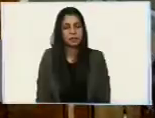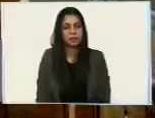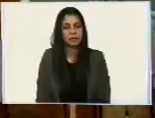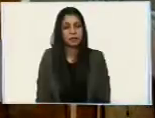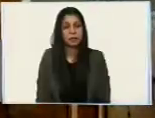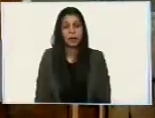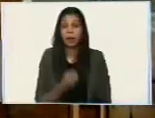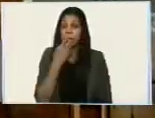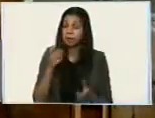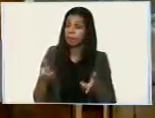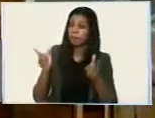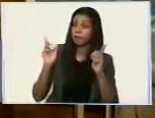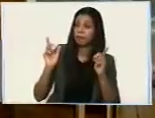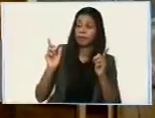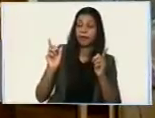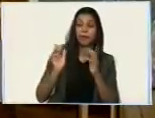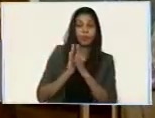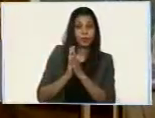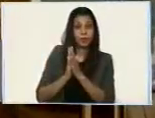Permiso para hacer uso de...